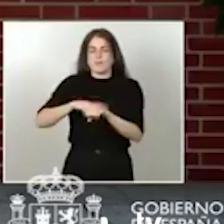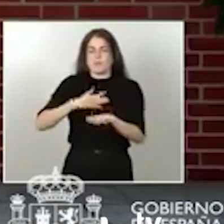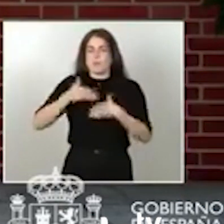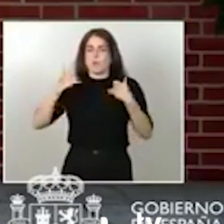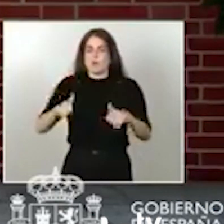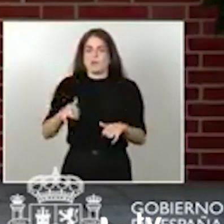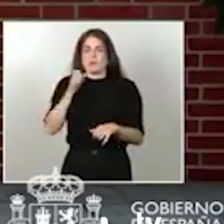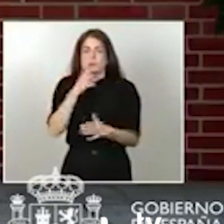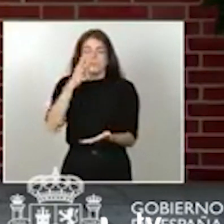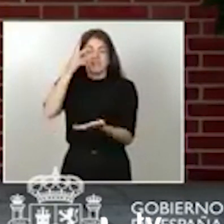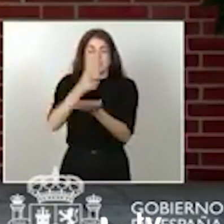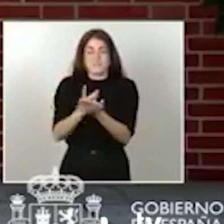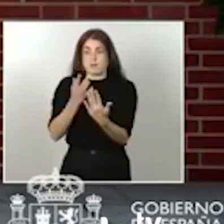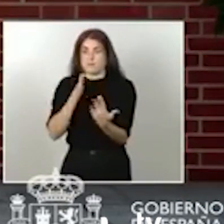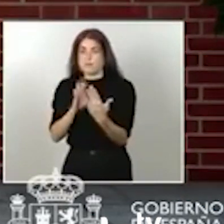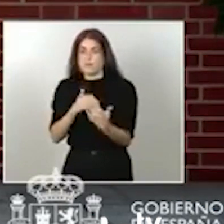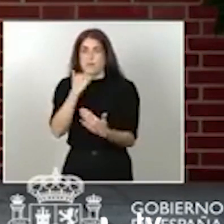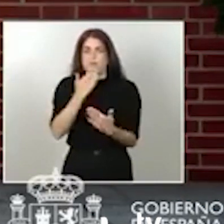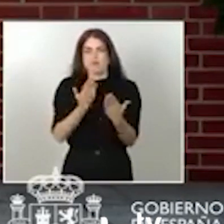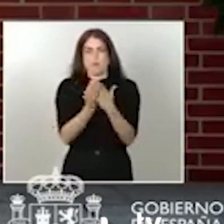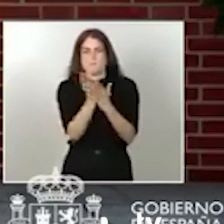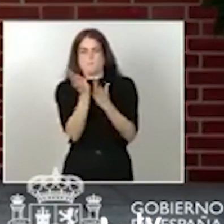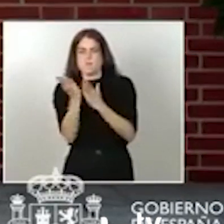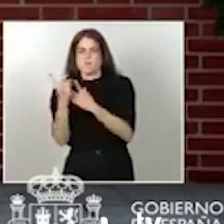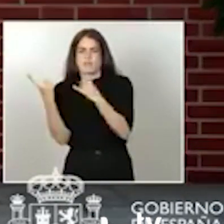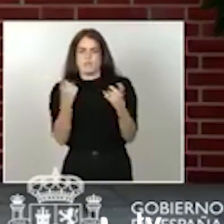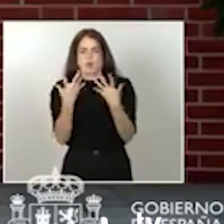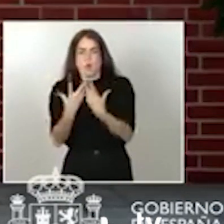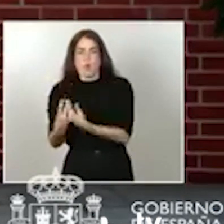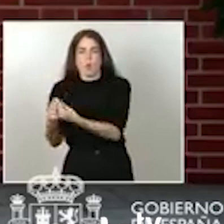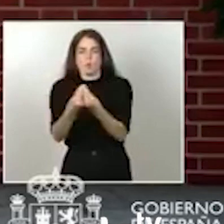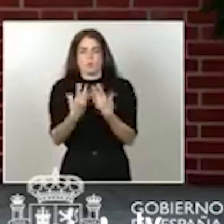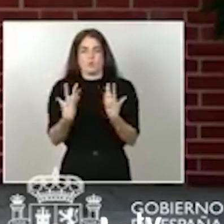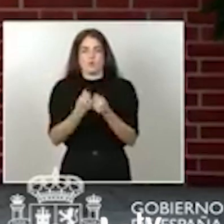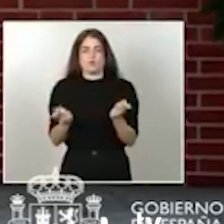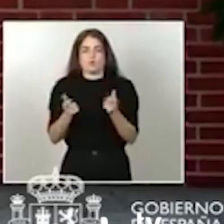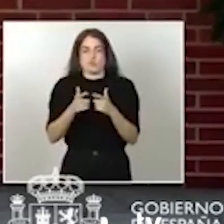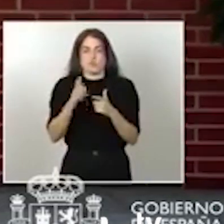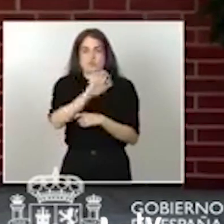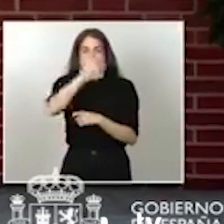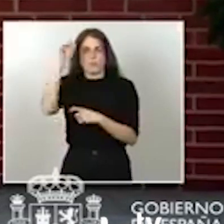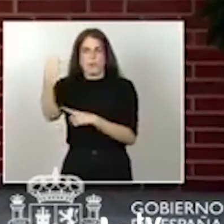con todos los medios necesarios y conjuntamente con nuestros socios europeos gracias